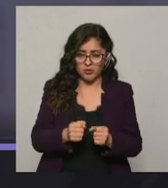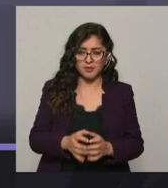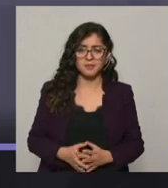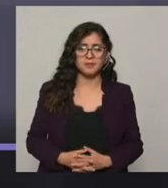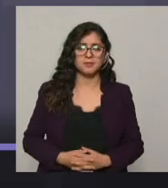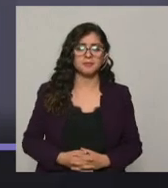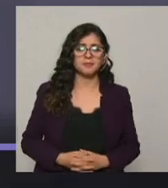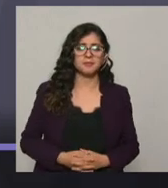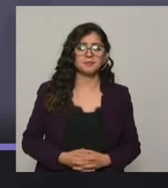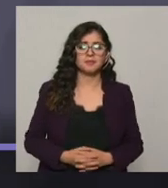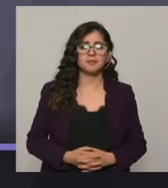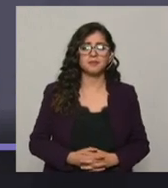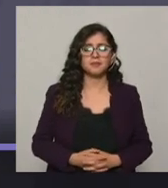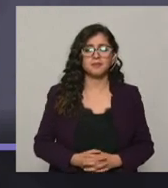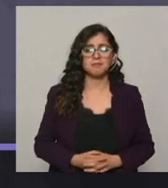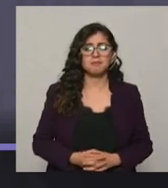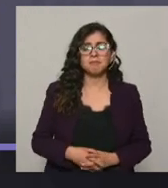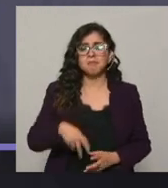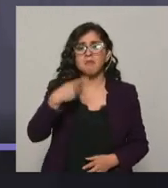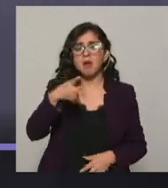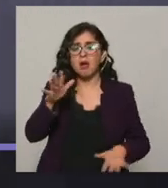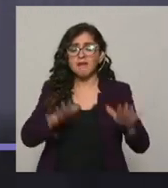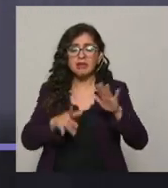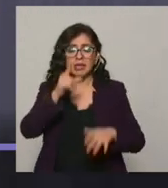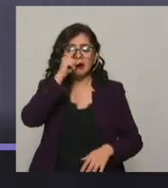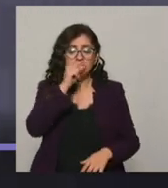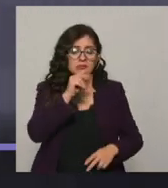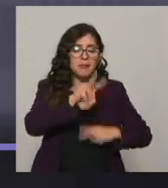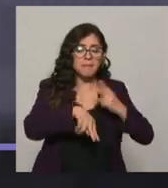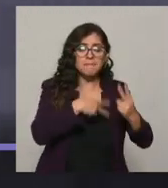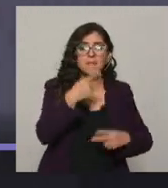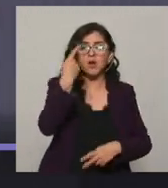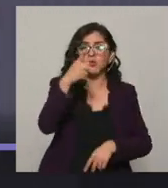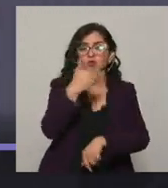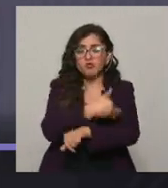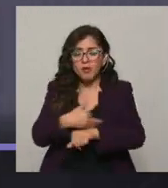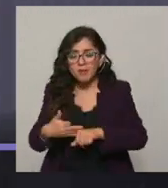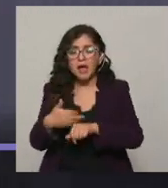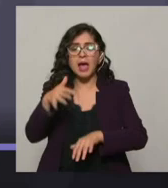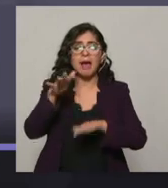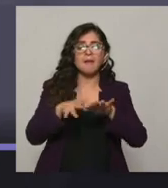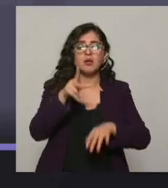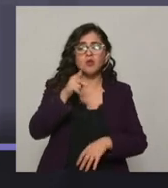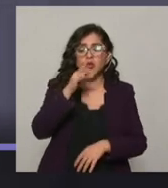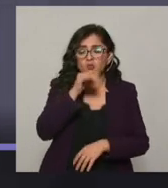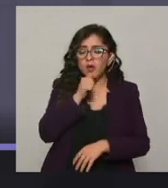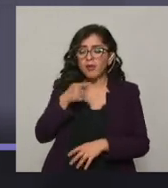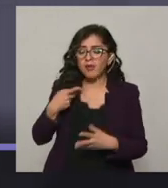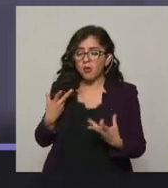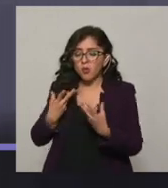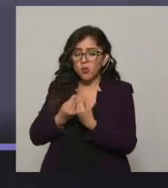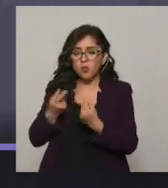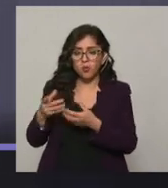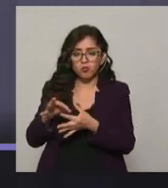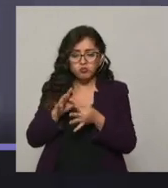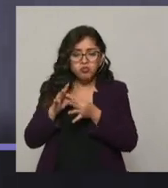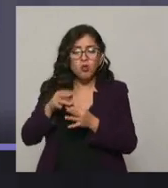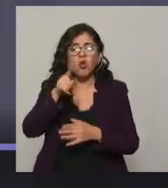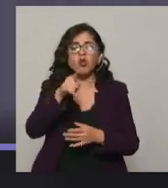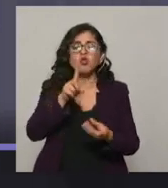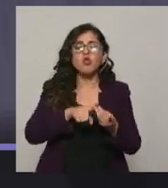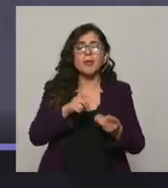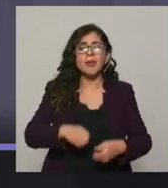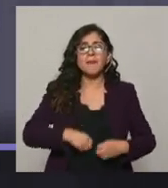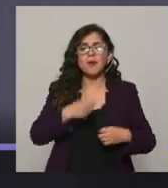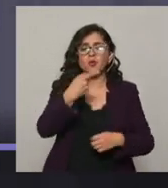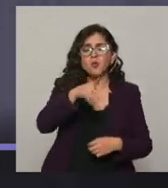pero casi no vas a ver a la familia. ¿Por qué? Porque evitas que te liguen con dónde vive tu mamá o dónde vive tu hermana